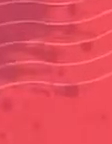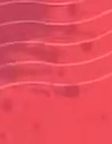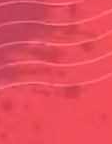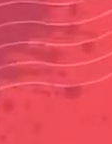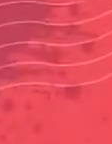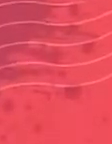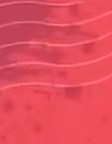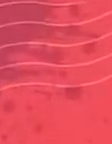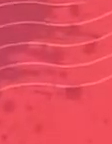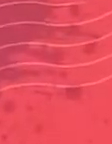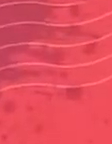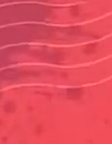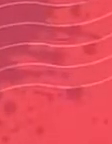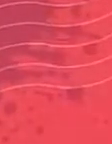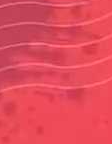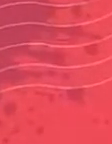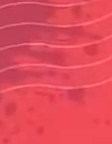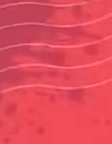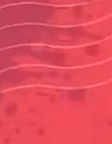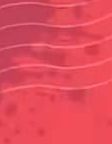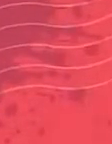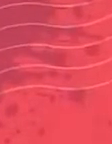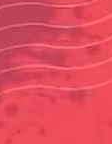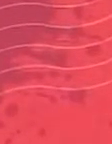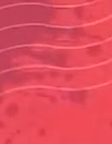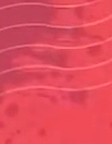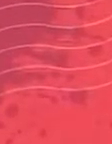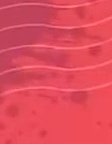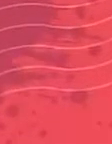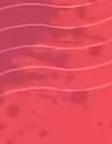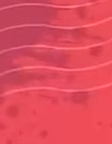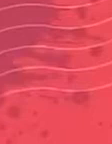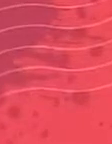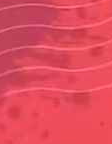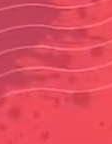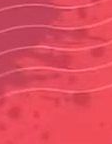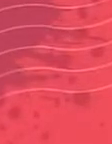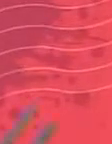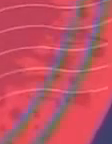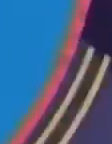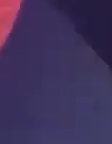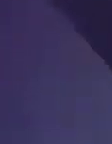y desarrolla tus emociones. Este es el segmento de Apoyo Psicosocial.